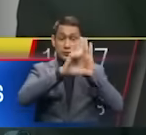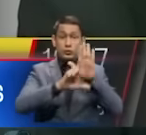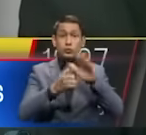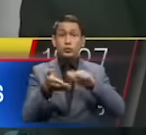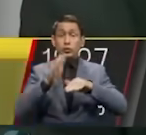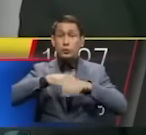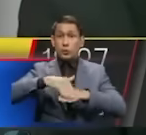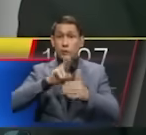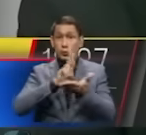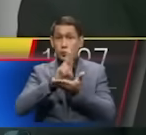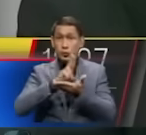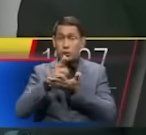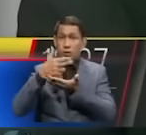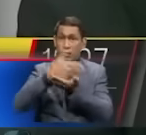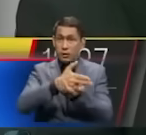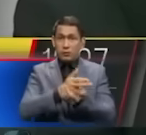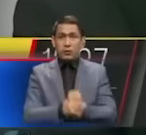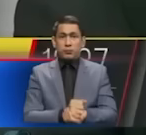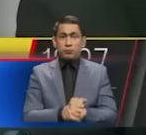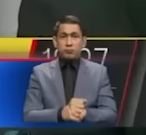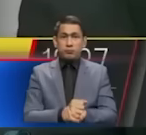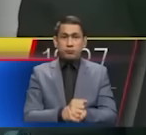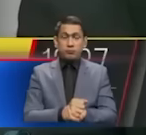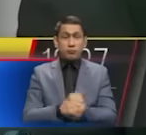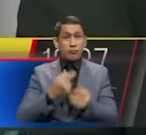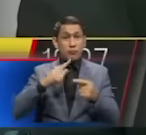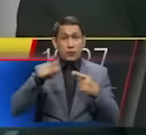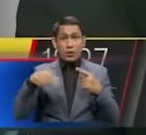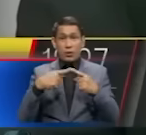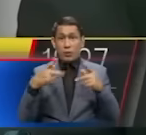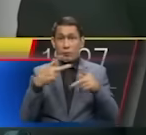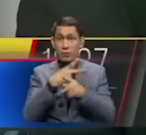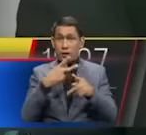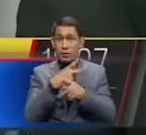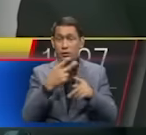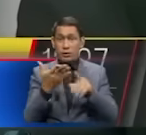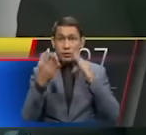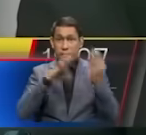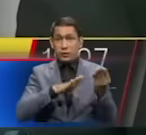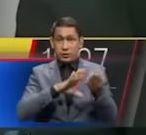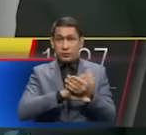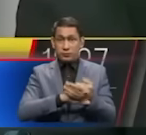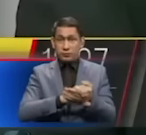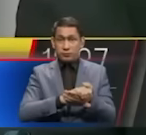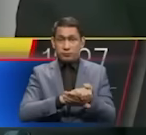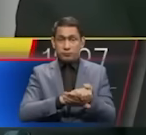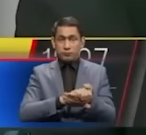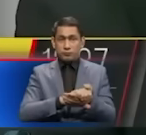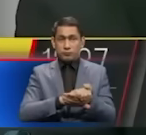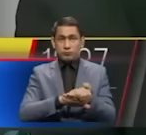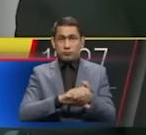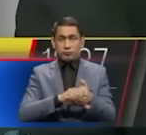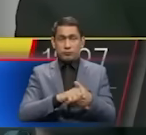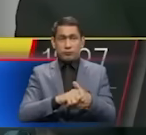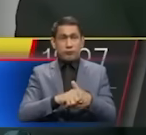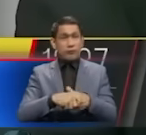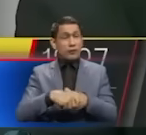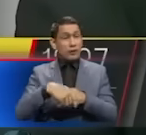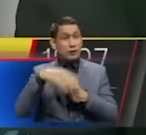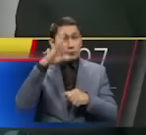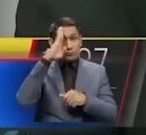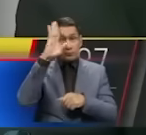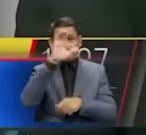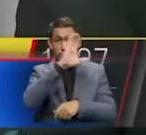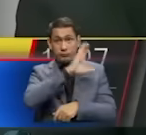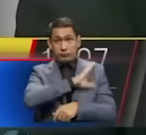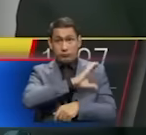lugar, cuando haya un peligro inminente de muerte del propio agente o de ciudadanos que